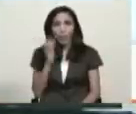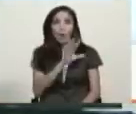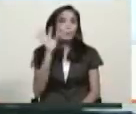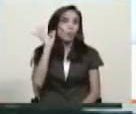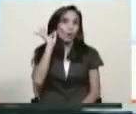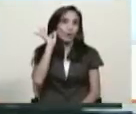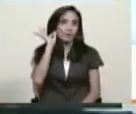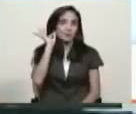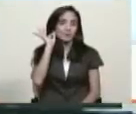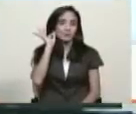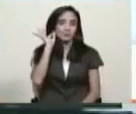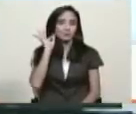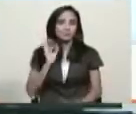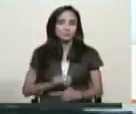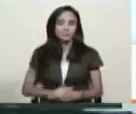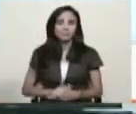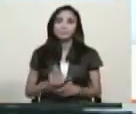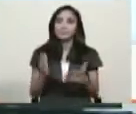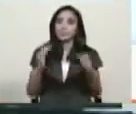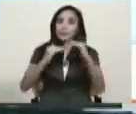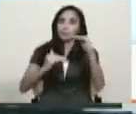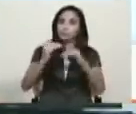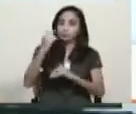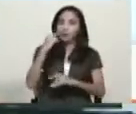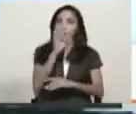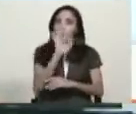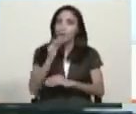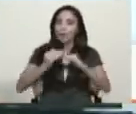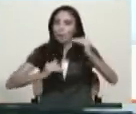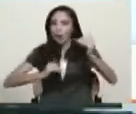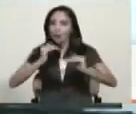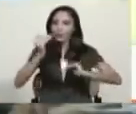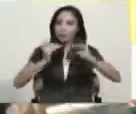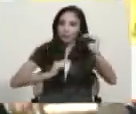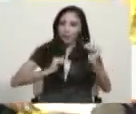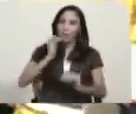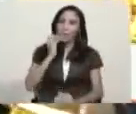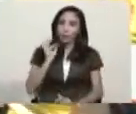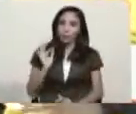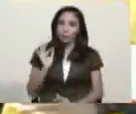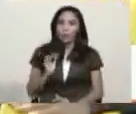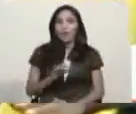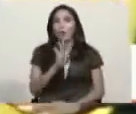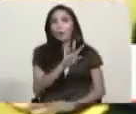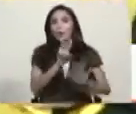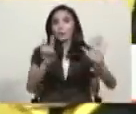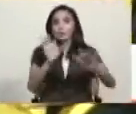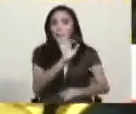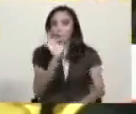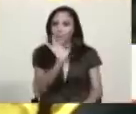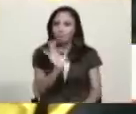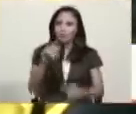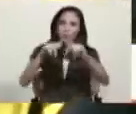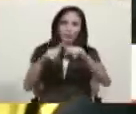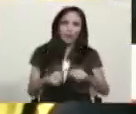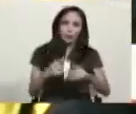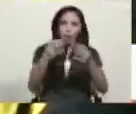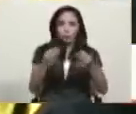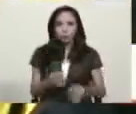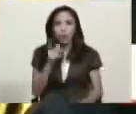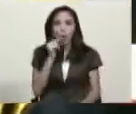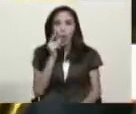mujeres. Estamos equilibrados. Y 47%